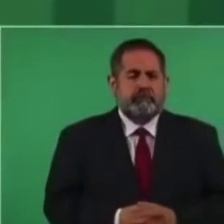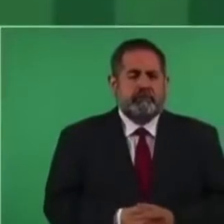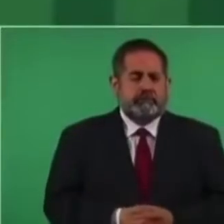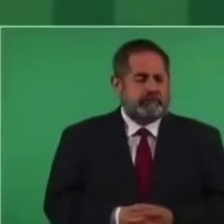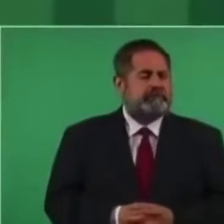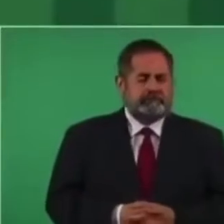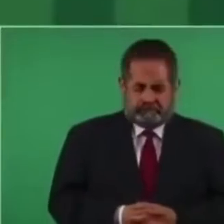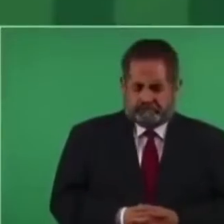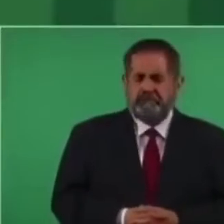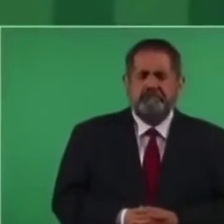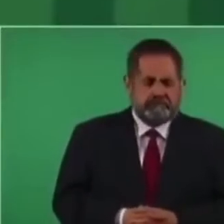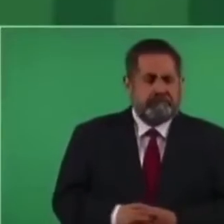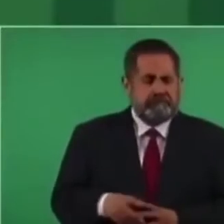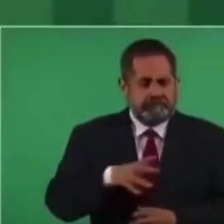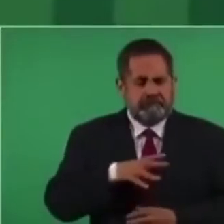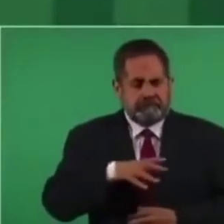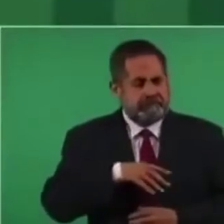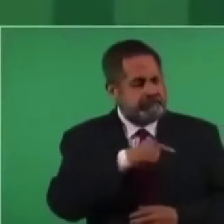hay este